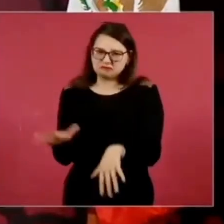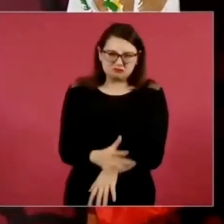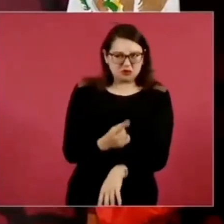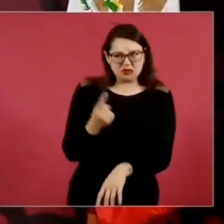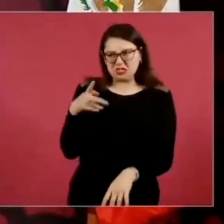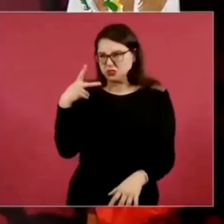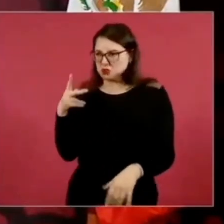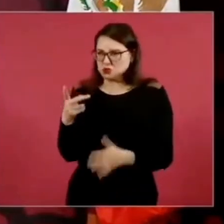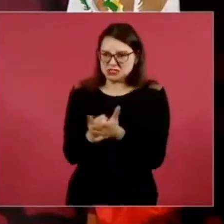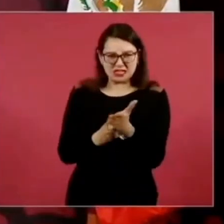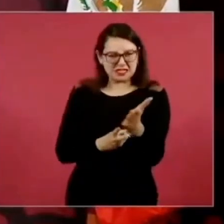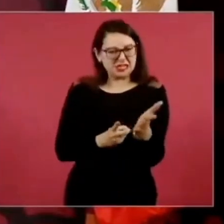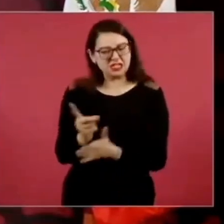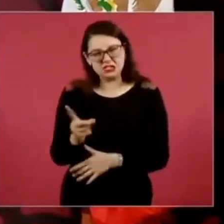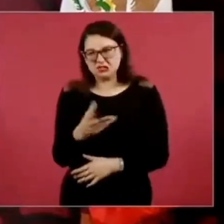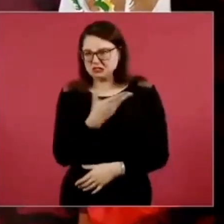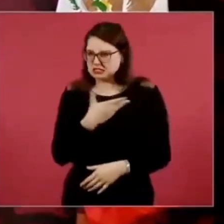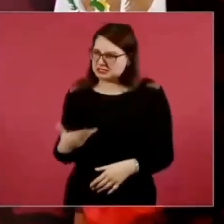Entonces se va